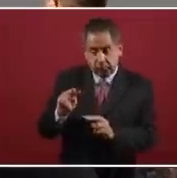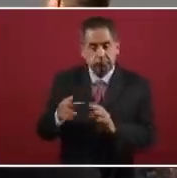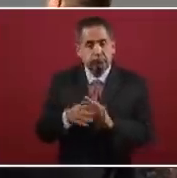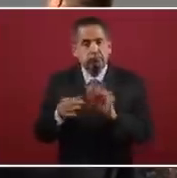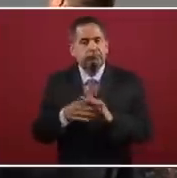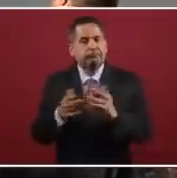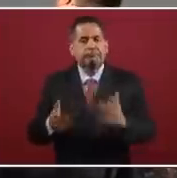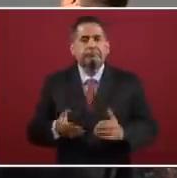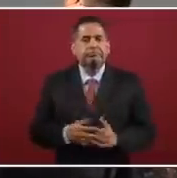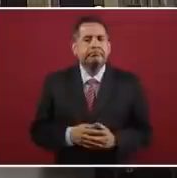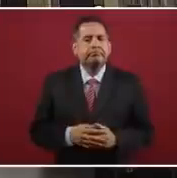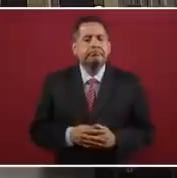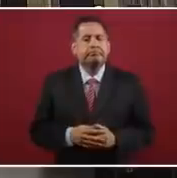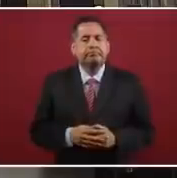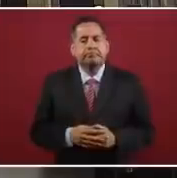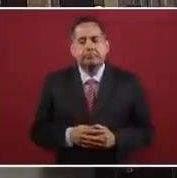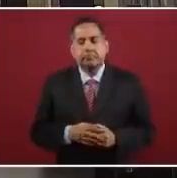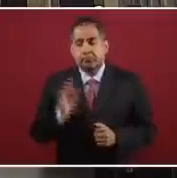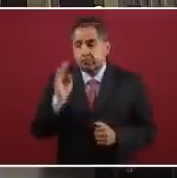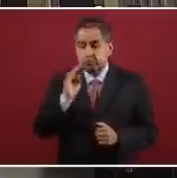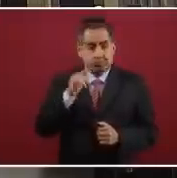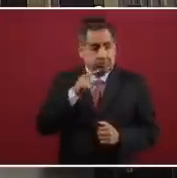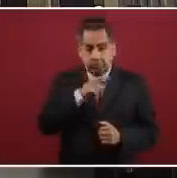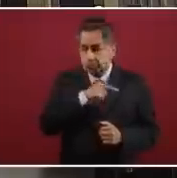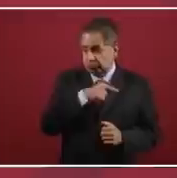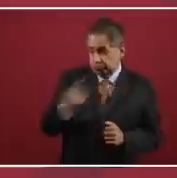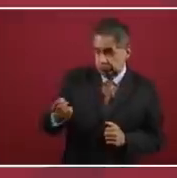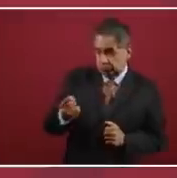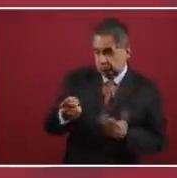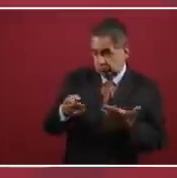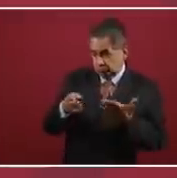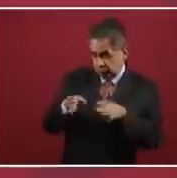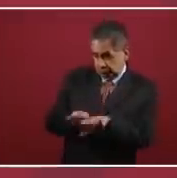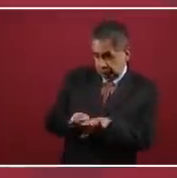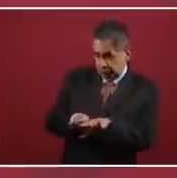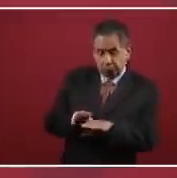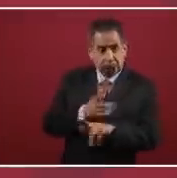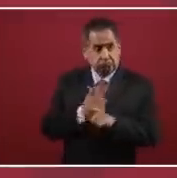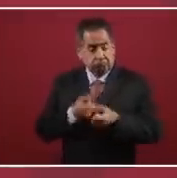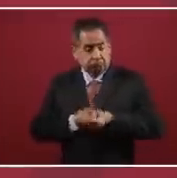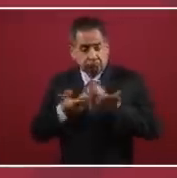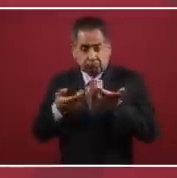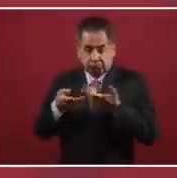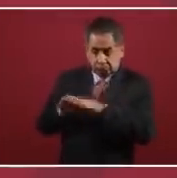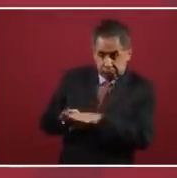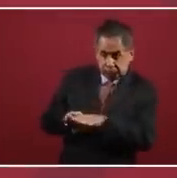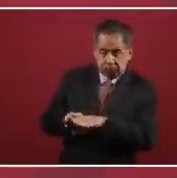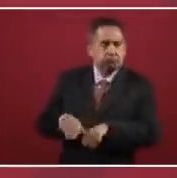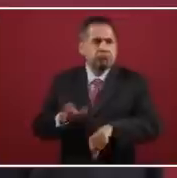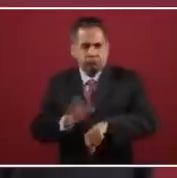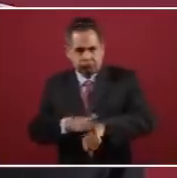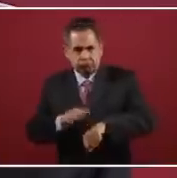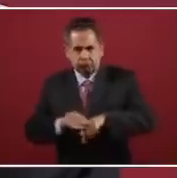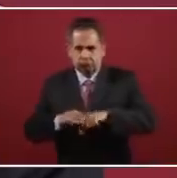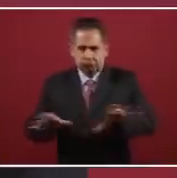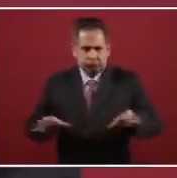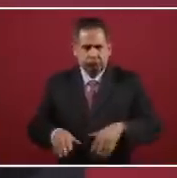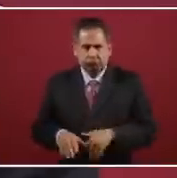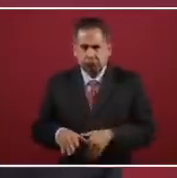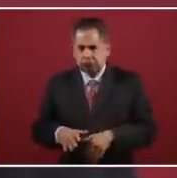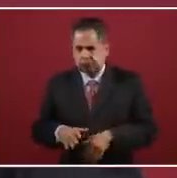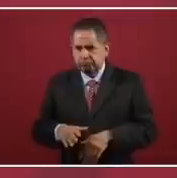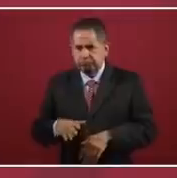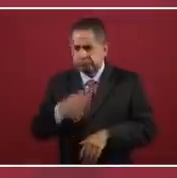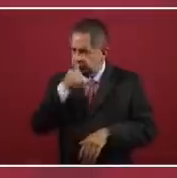alguien quiere limitar la libertad de expresión, de manifestación, la libertad de prensa,